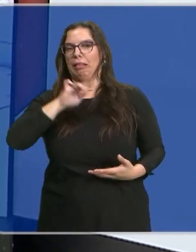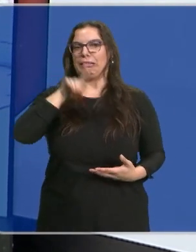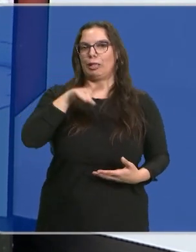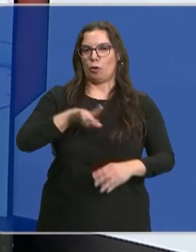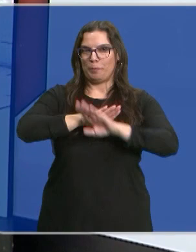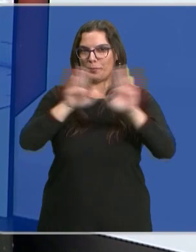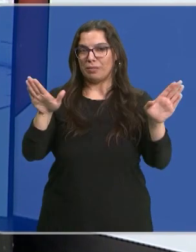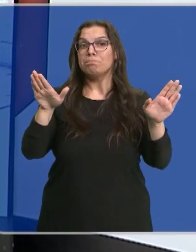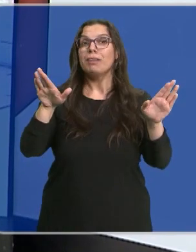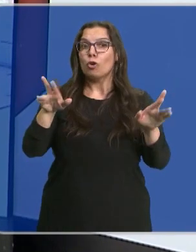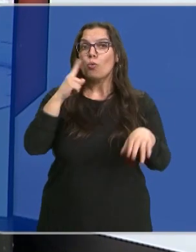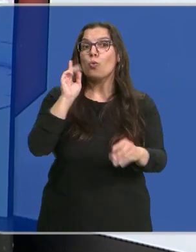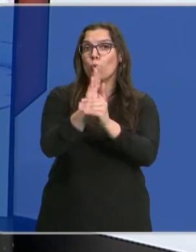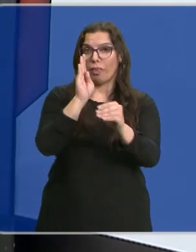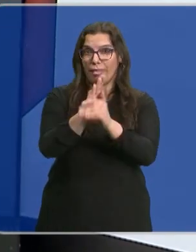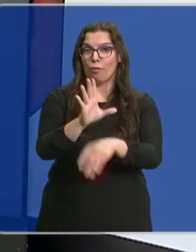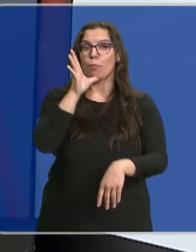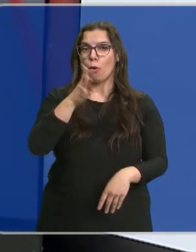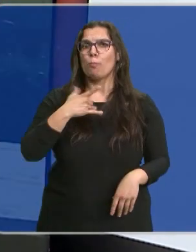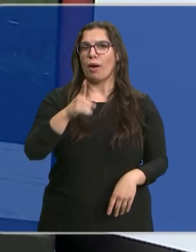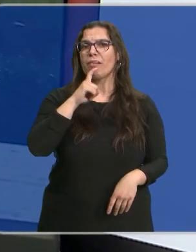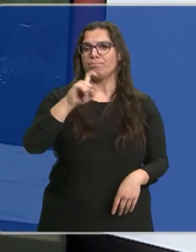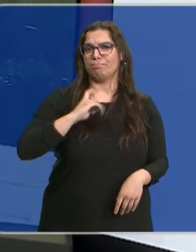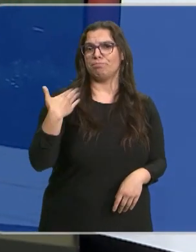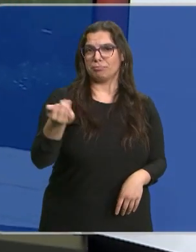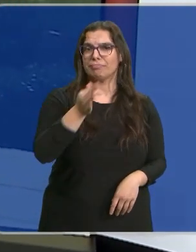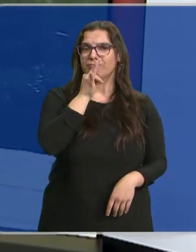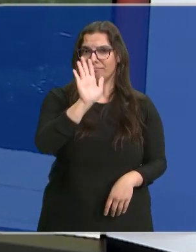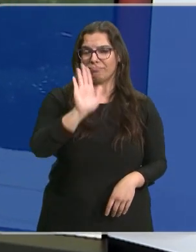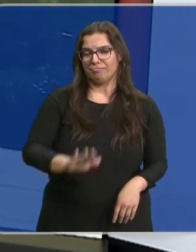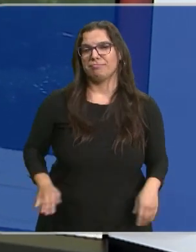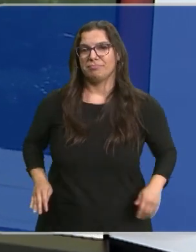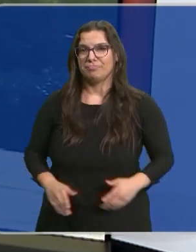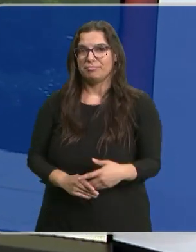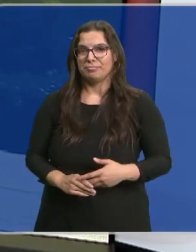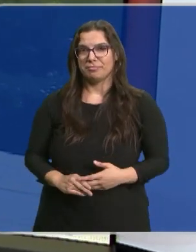pero no se confíen porque todavía nos pueden llamar. Roberto Caubilla.